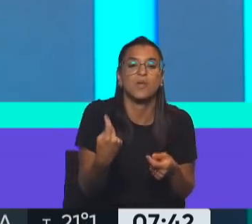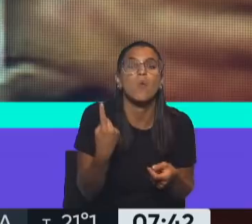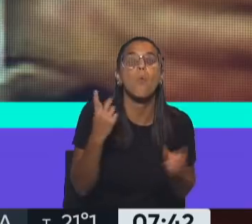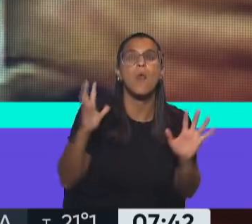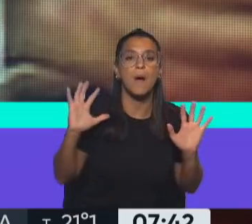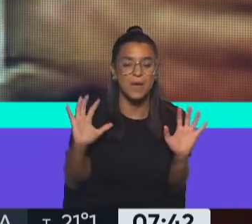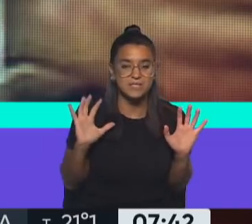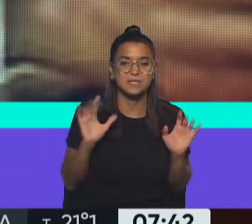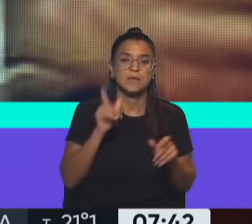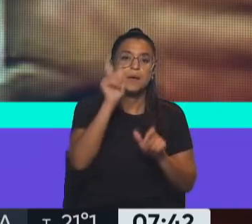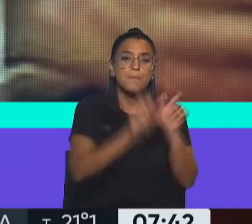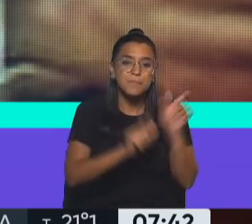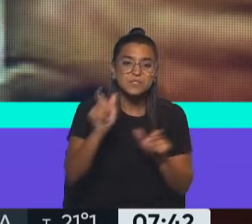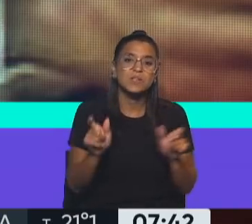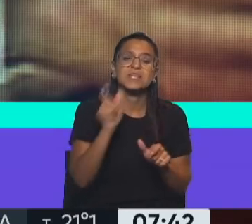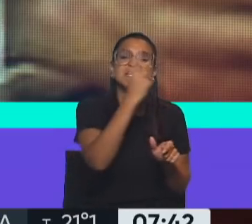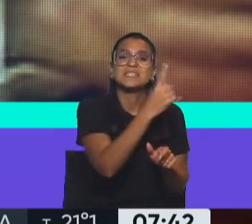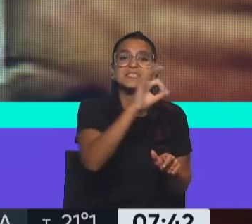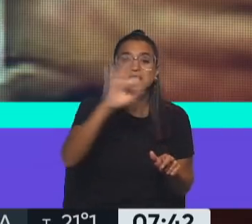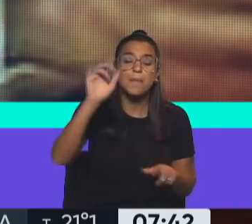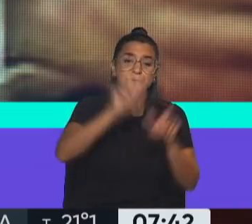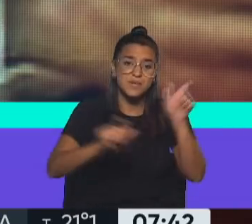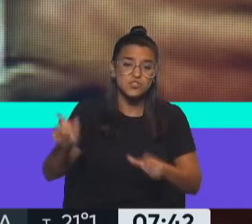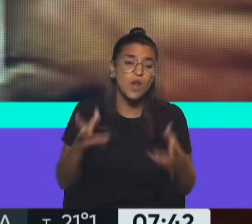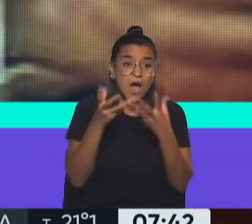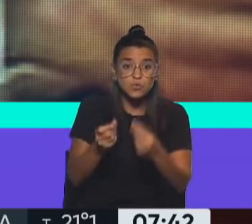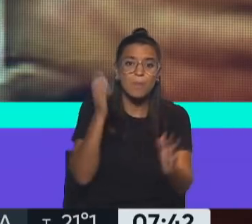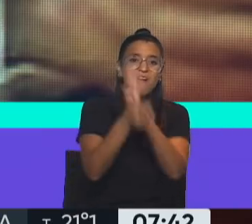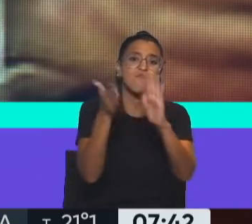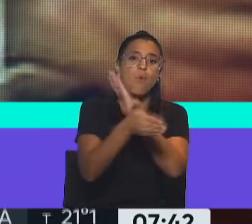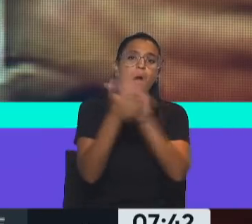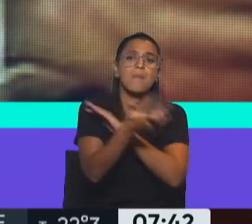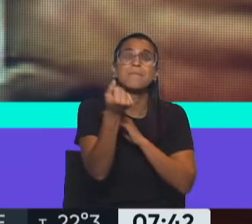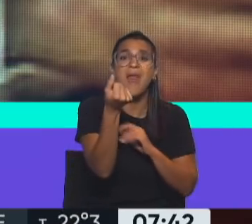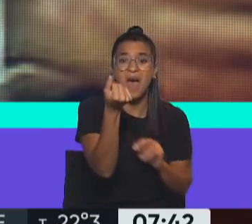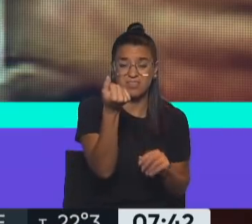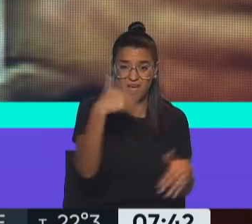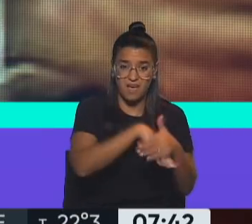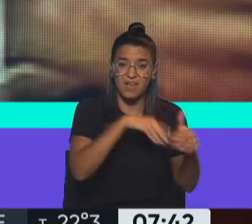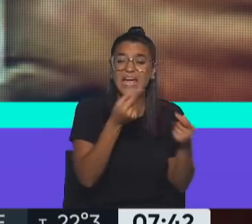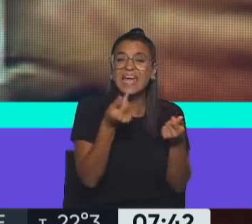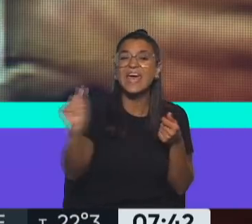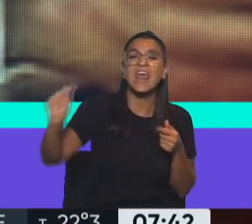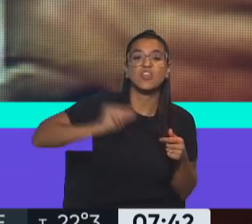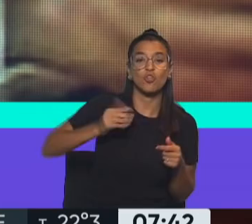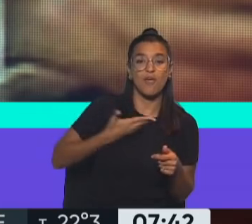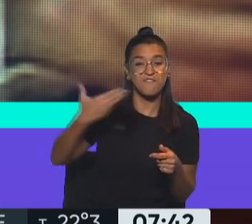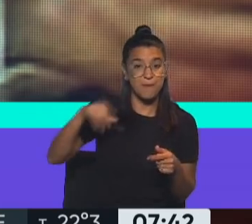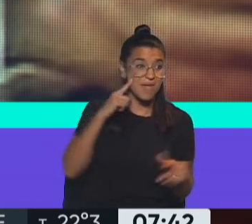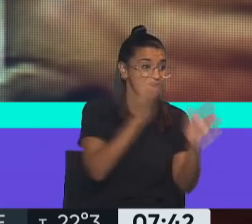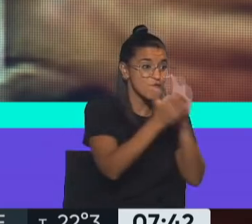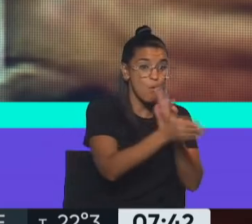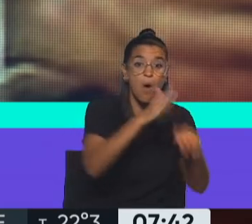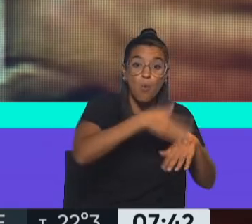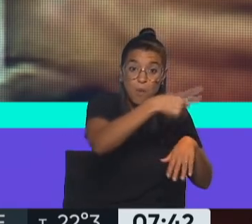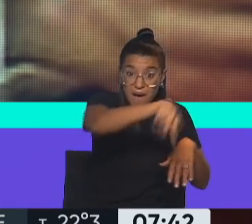extraordinario de aquellos 100 personas que ayudaron a fugar esa plata que formaba parte del crédito que otorgó el Fondo Monetario Internacional. Pero